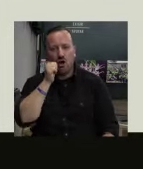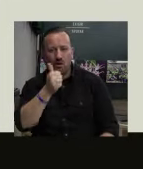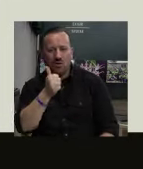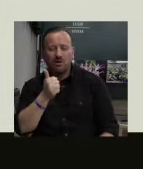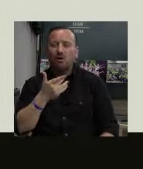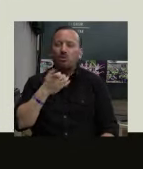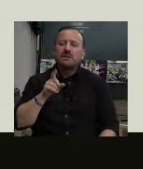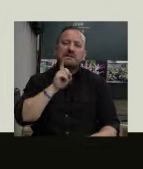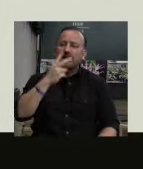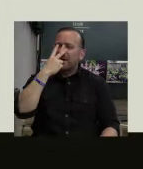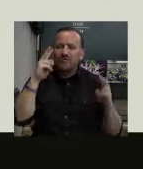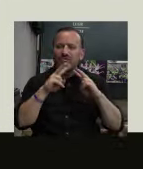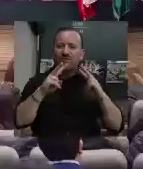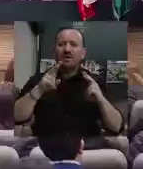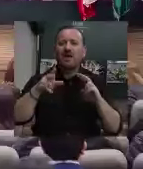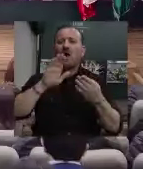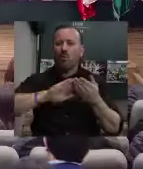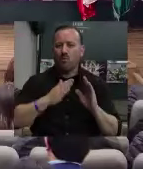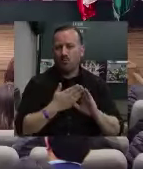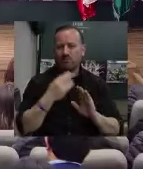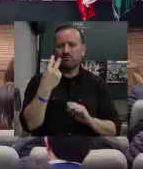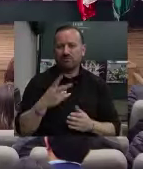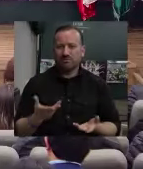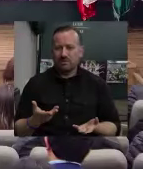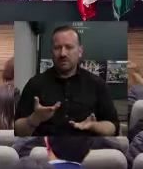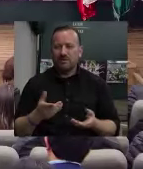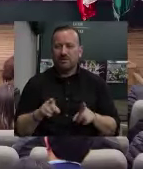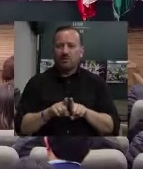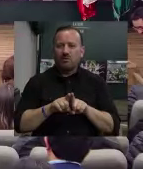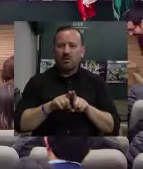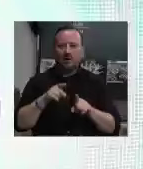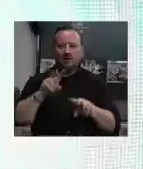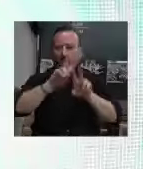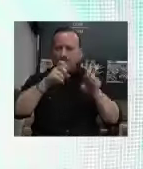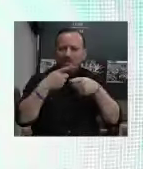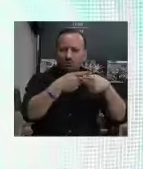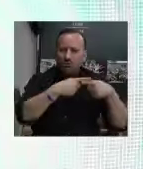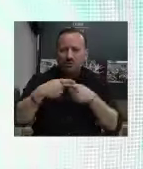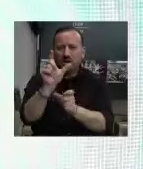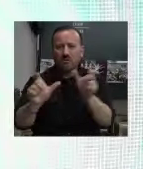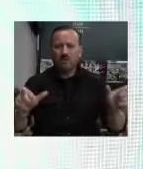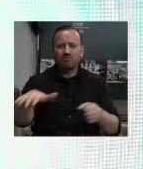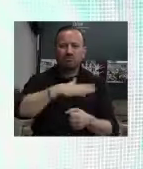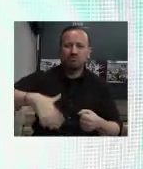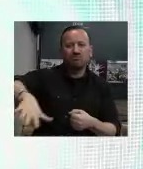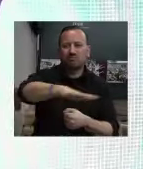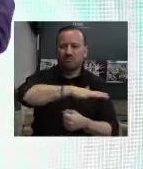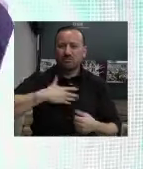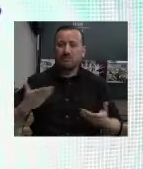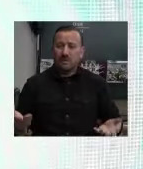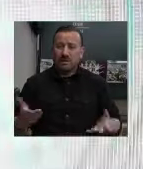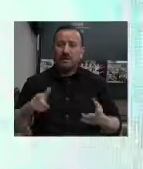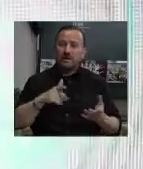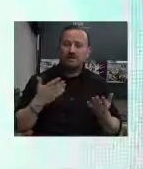tiene que ver con las comunidades con la dimensión social de las personas y entonces